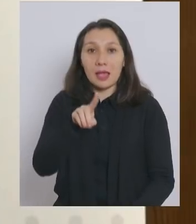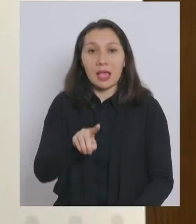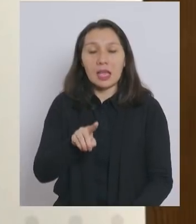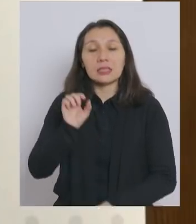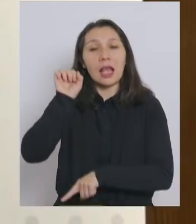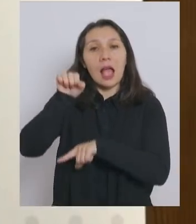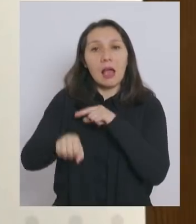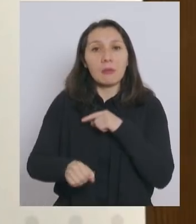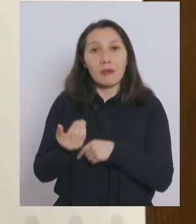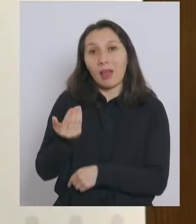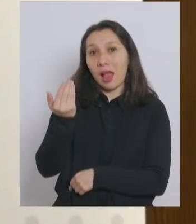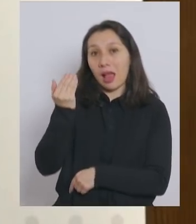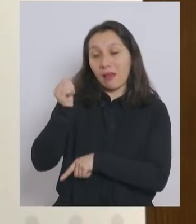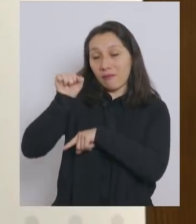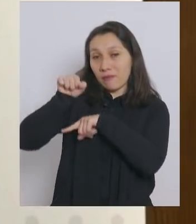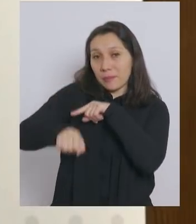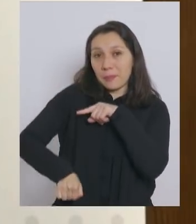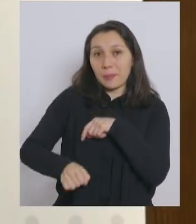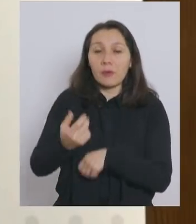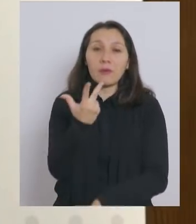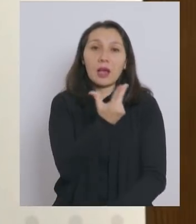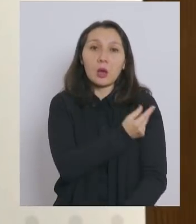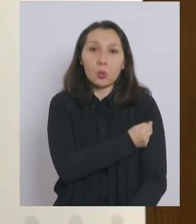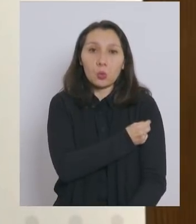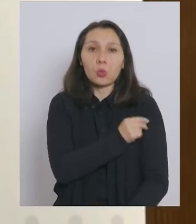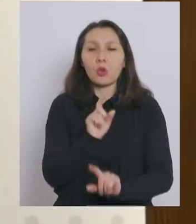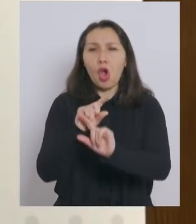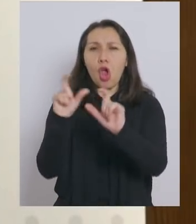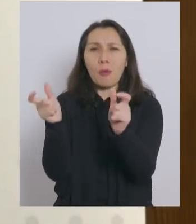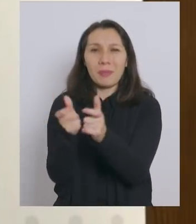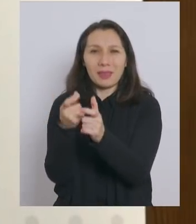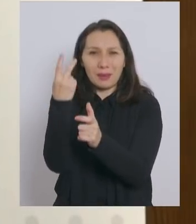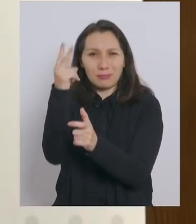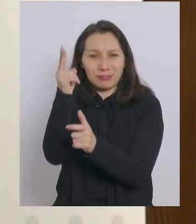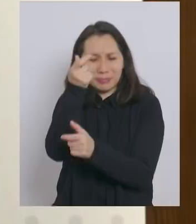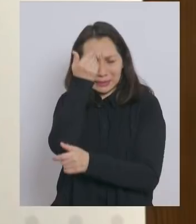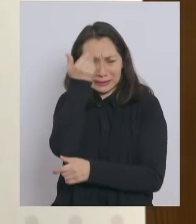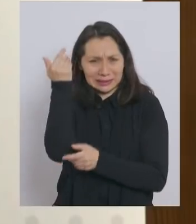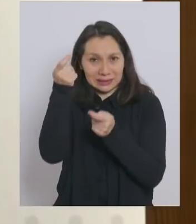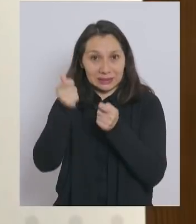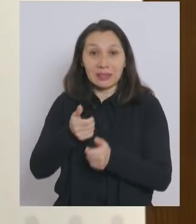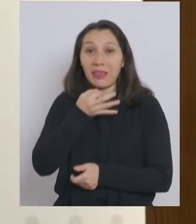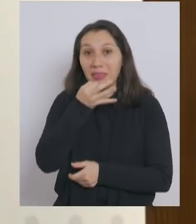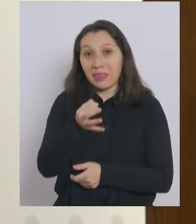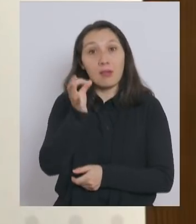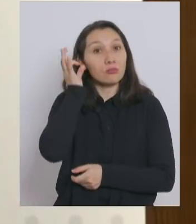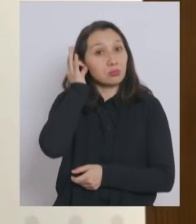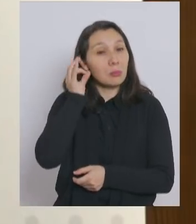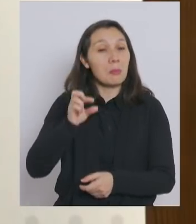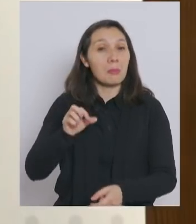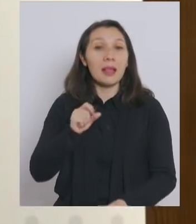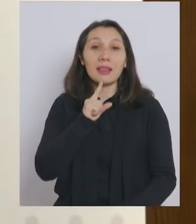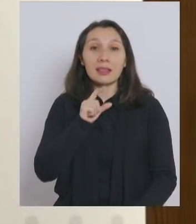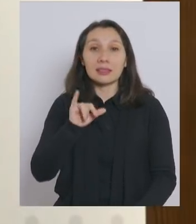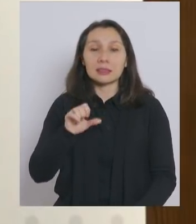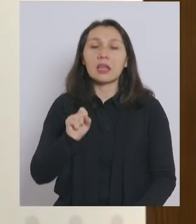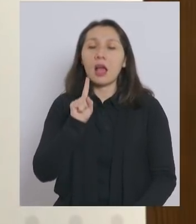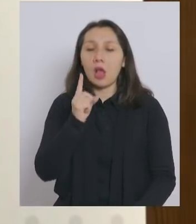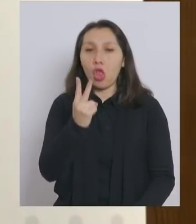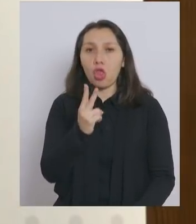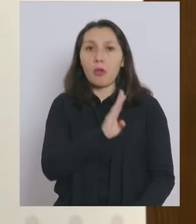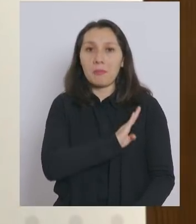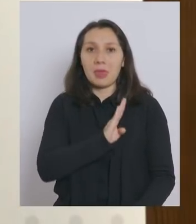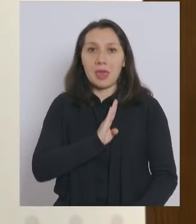aprobar cuando aprobaba esta vacuna con este comité de expertos que comentó Patricia, de los cuales tenemos 2 miembros de